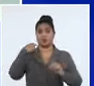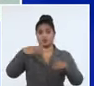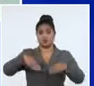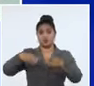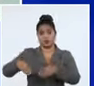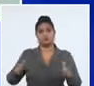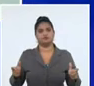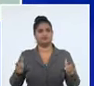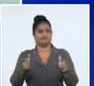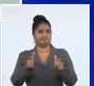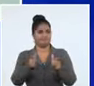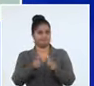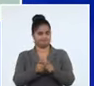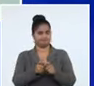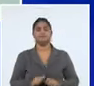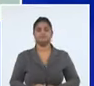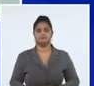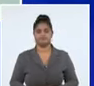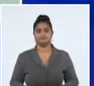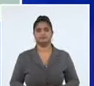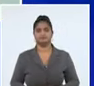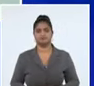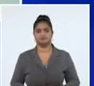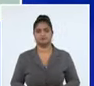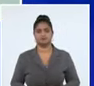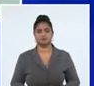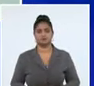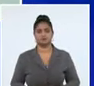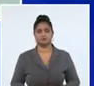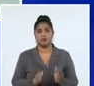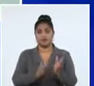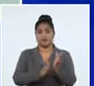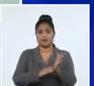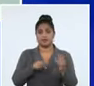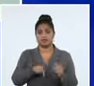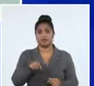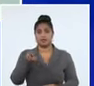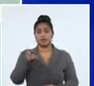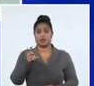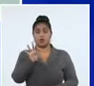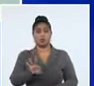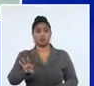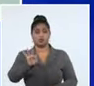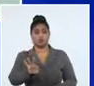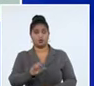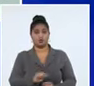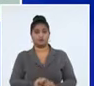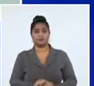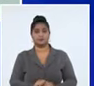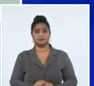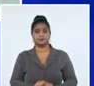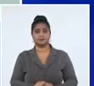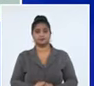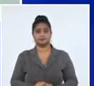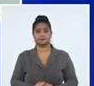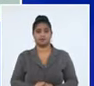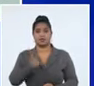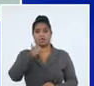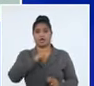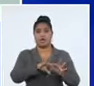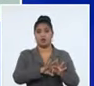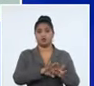diarios. Estamos hablando de 30 en octubre, de 70 en septiembre, de 82 en agosto y